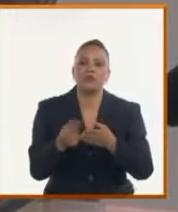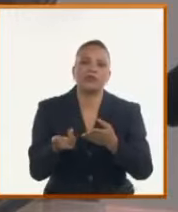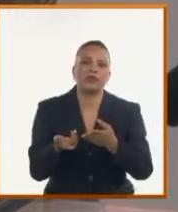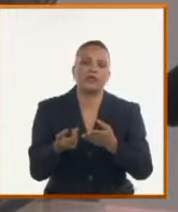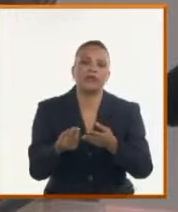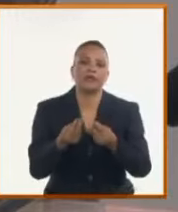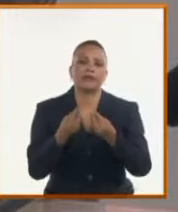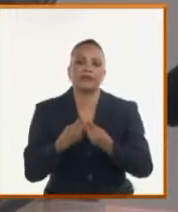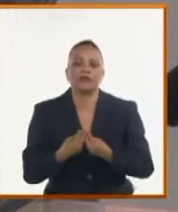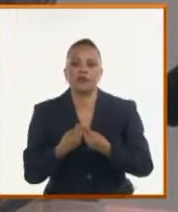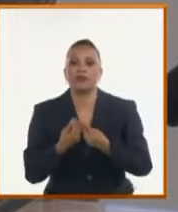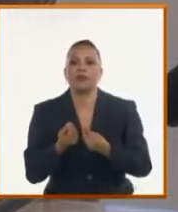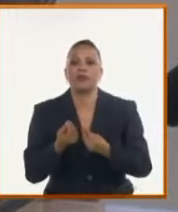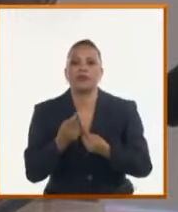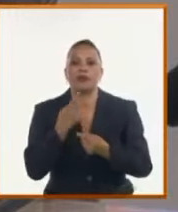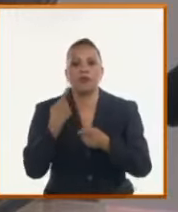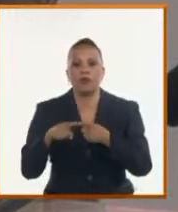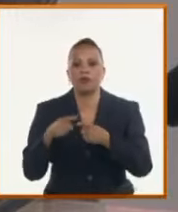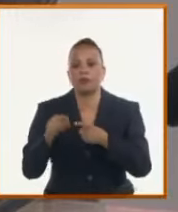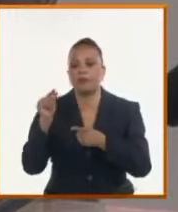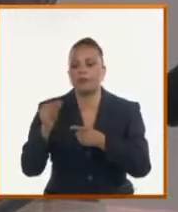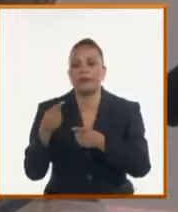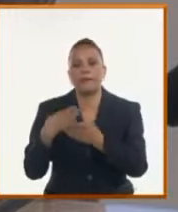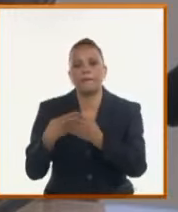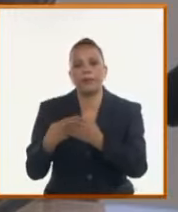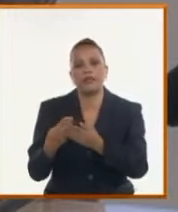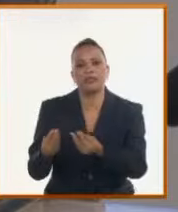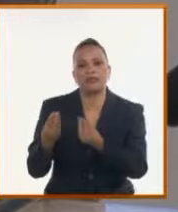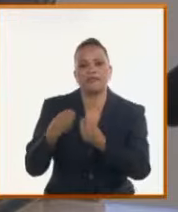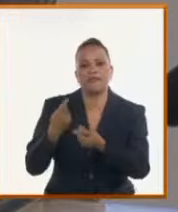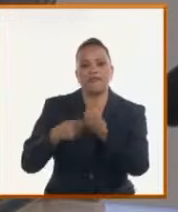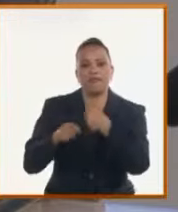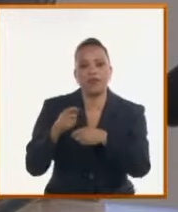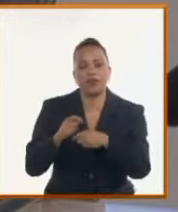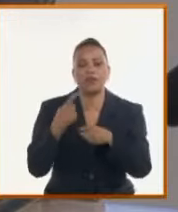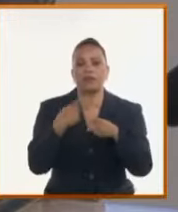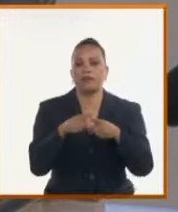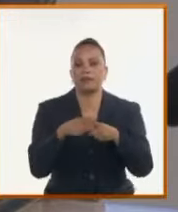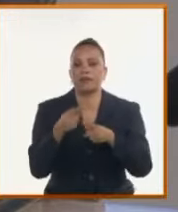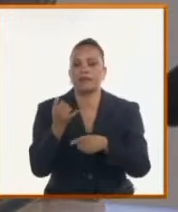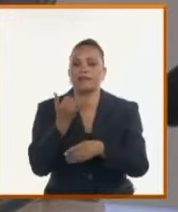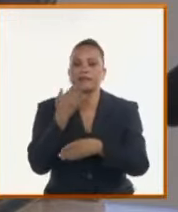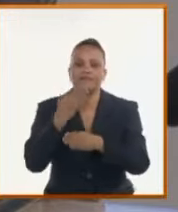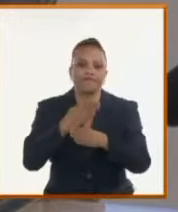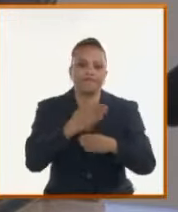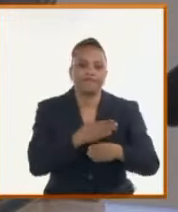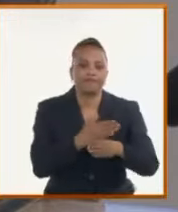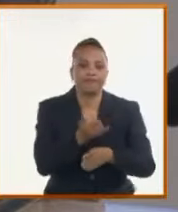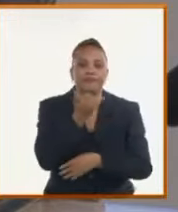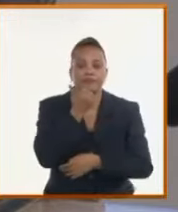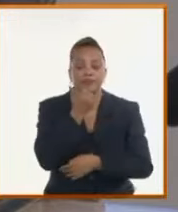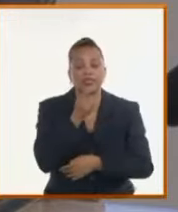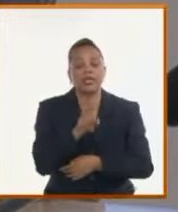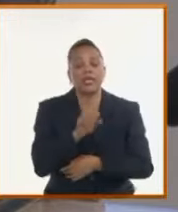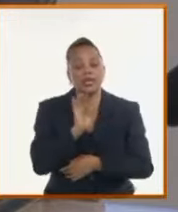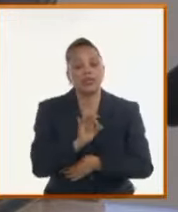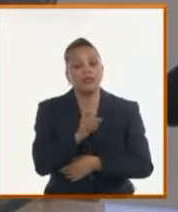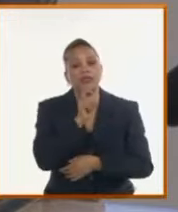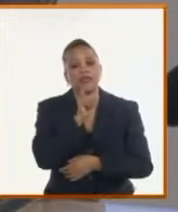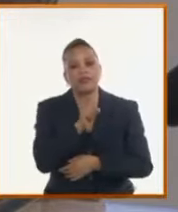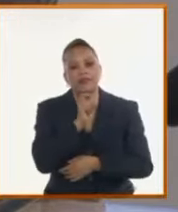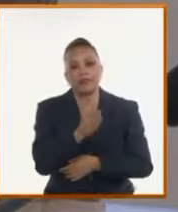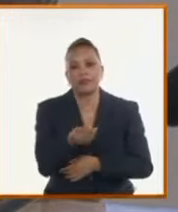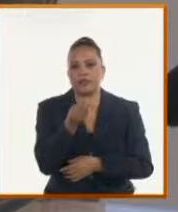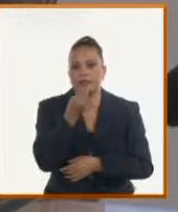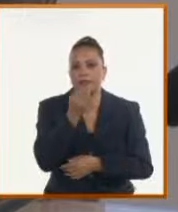brindan tercero y de la escasez de recursos y limitaciones que hay en el país hoy Esto se nos hace bastante difícil el tema de la